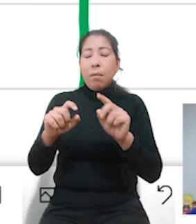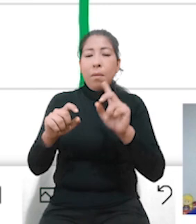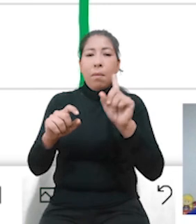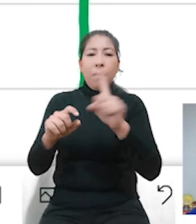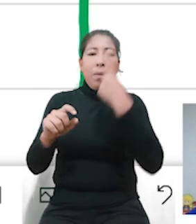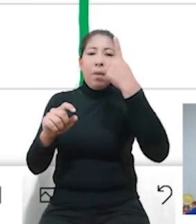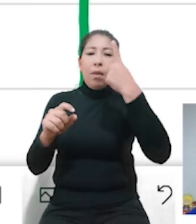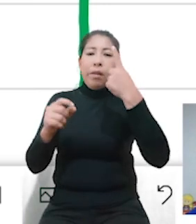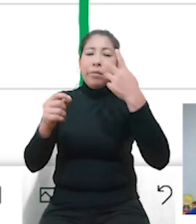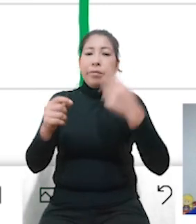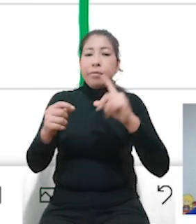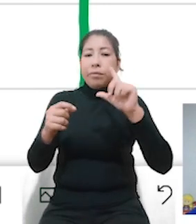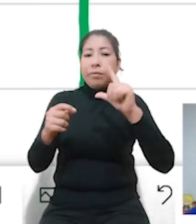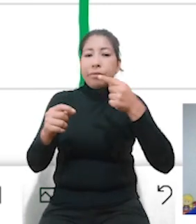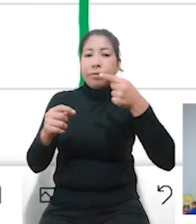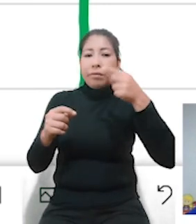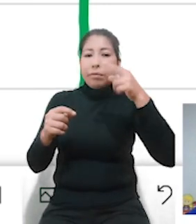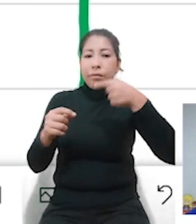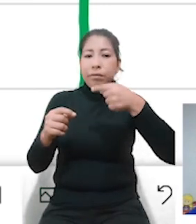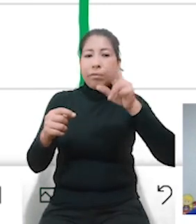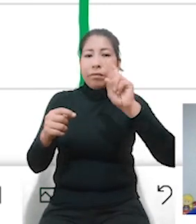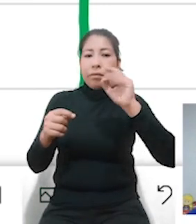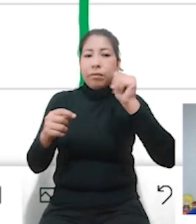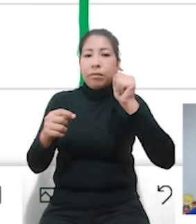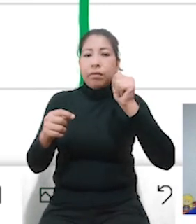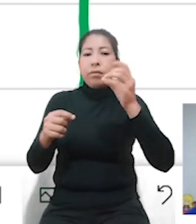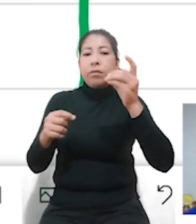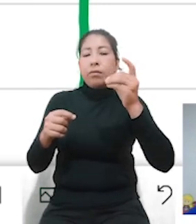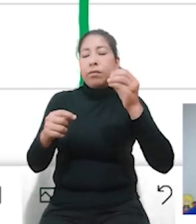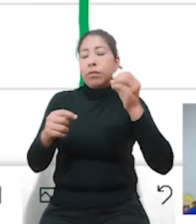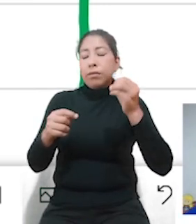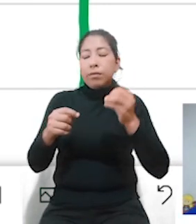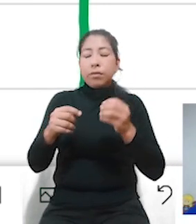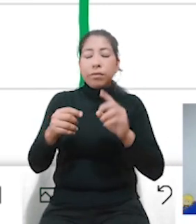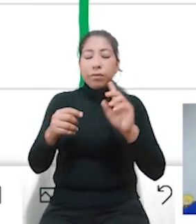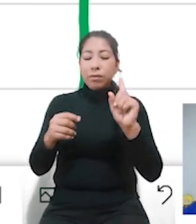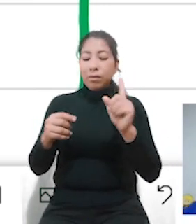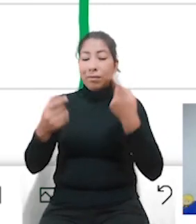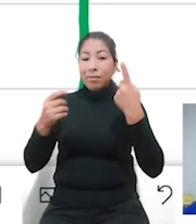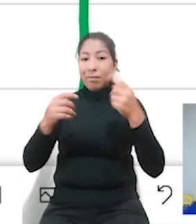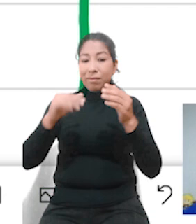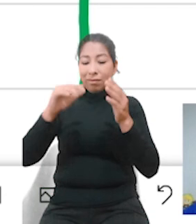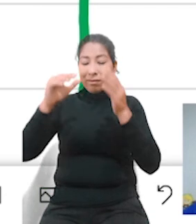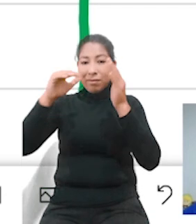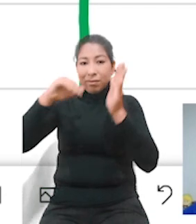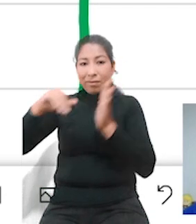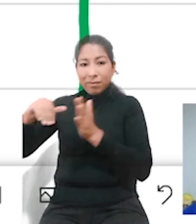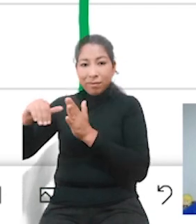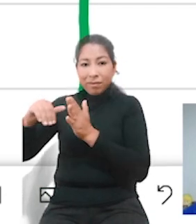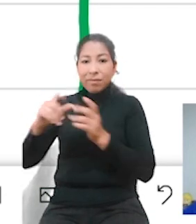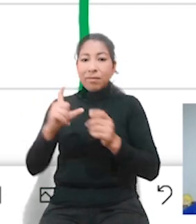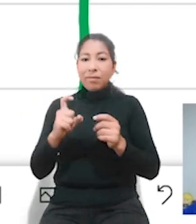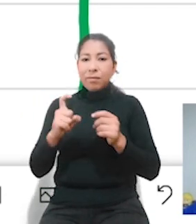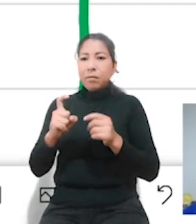es una ecuación de primer grado. ¿Cómo se resuelve una ecuación de primer grado? Simplemente despejando x. Despejamos x,